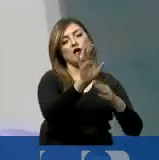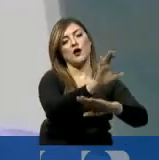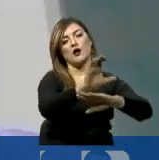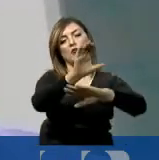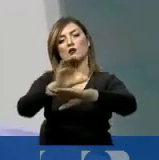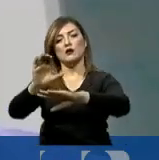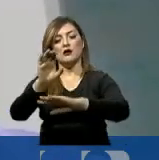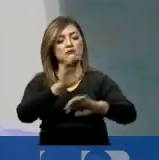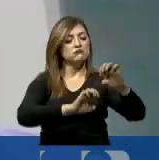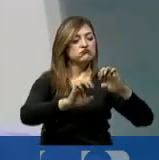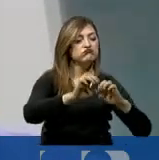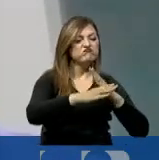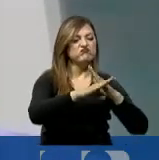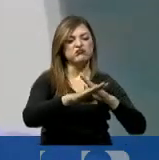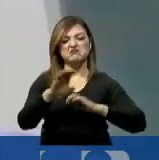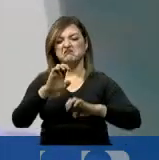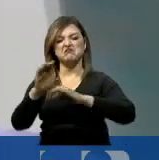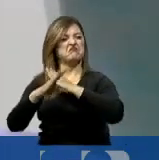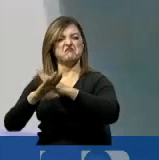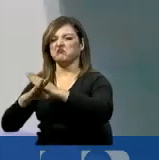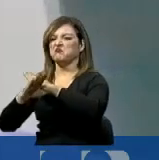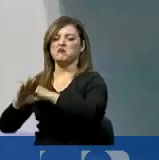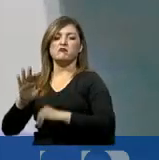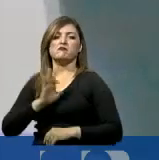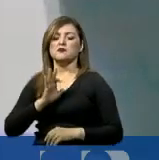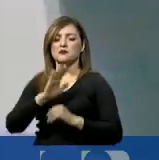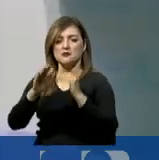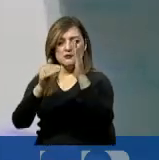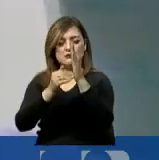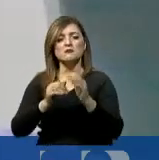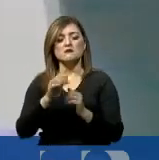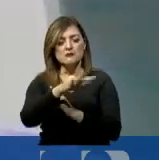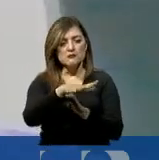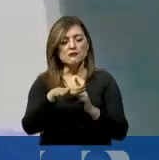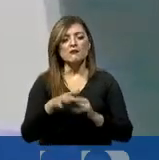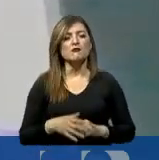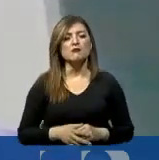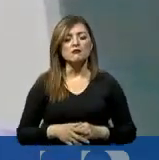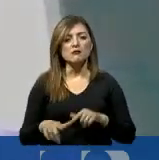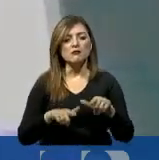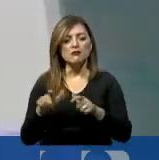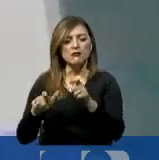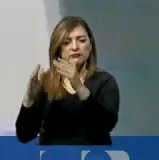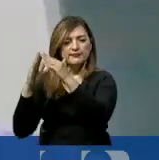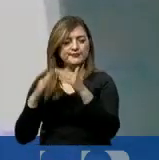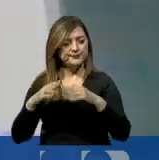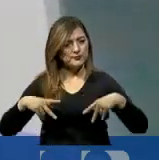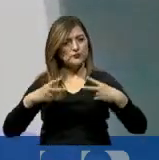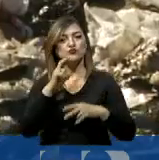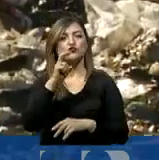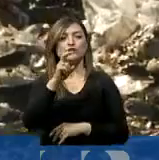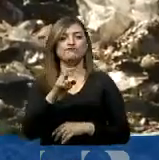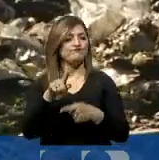todos obtenían impedimentos técnicos que tenían que ver con el ambiente o eran sitios habitados o eran sitios turísticos